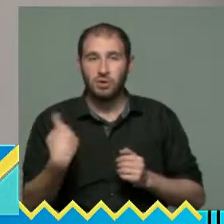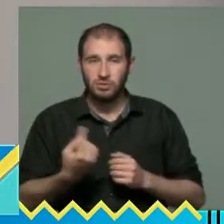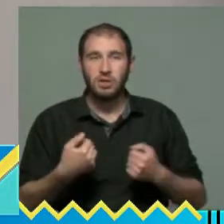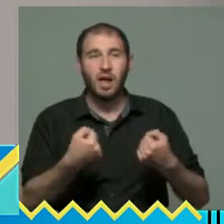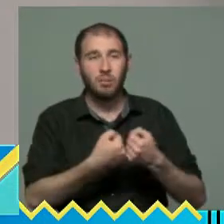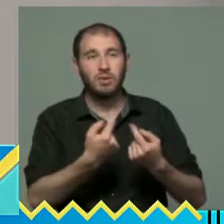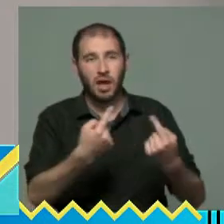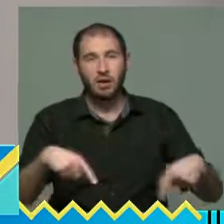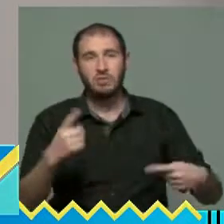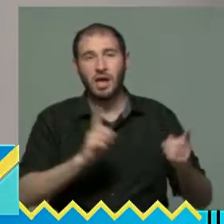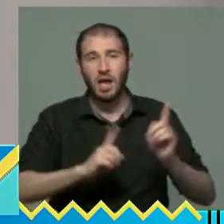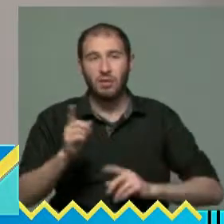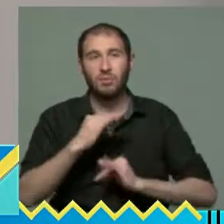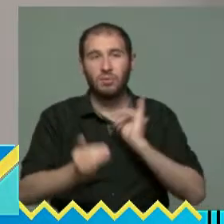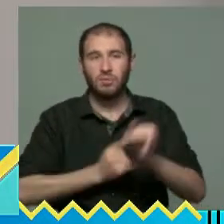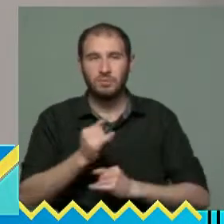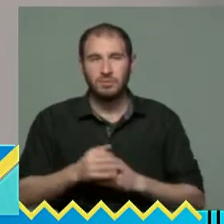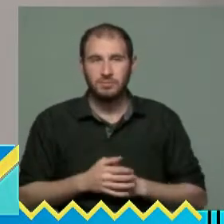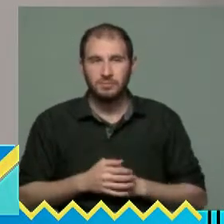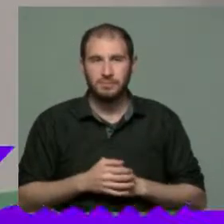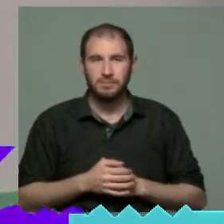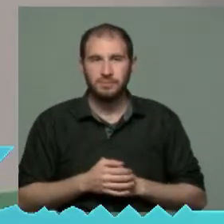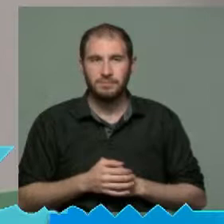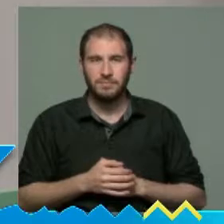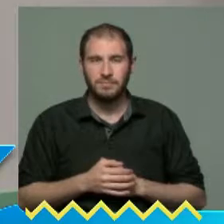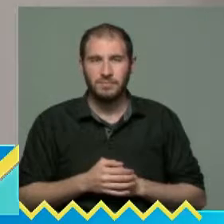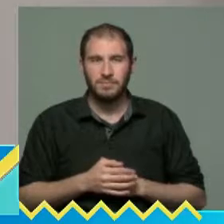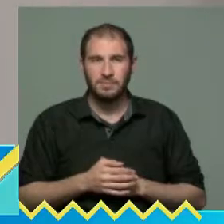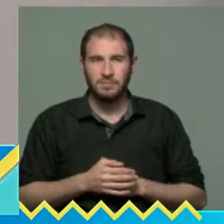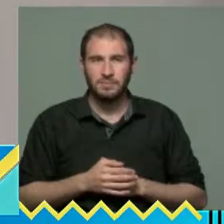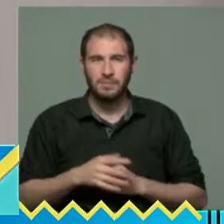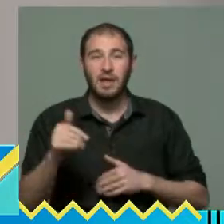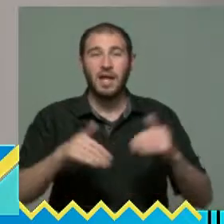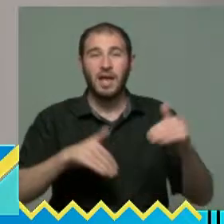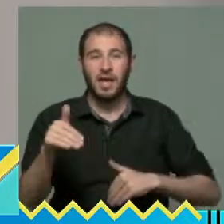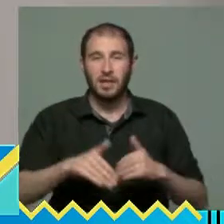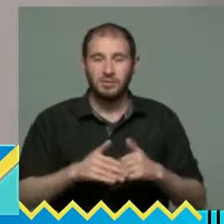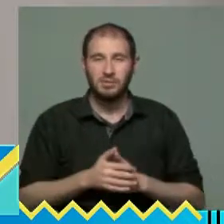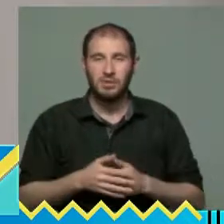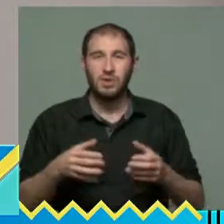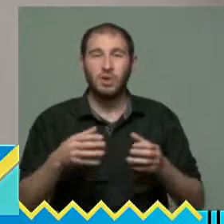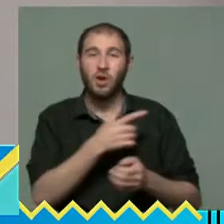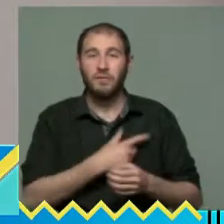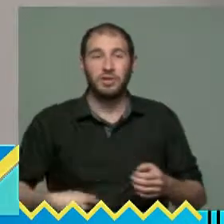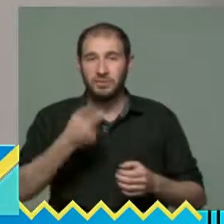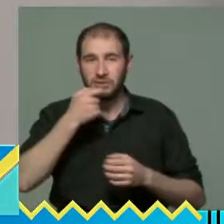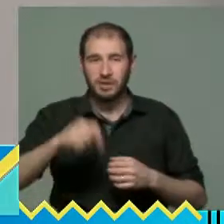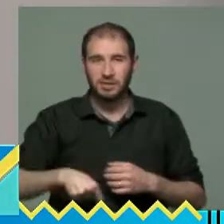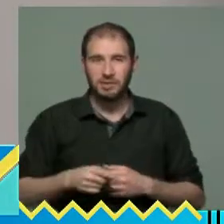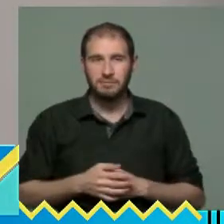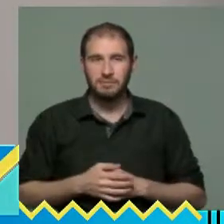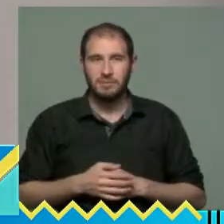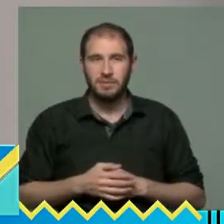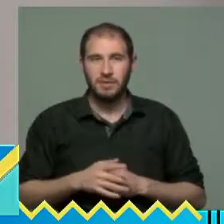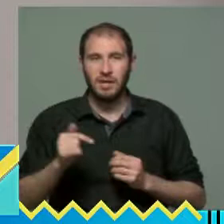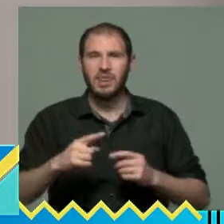con algunas cosas que fueron planteando en el sentido de la elección que hizo el gobierno provincial, que